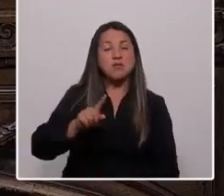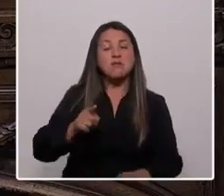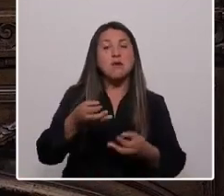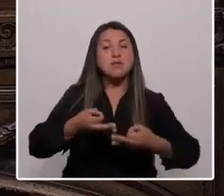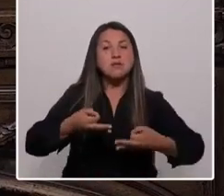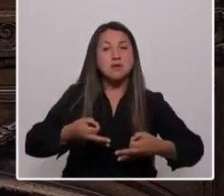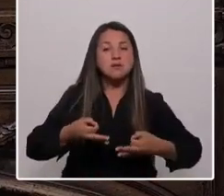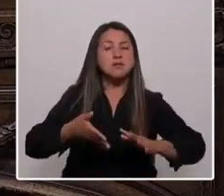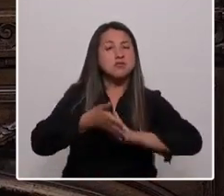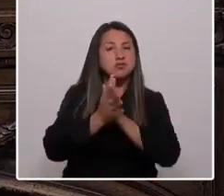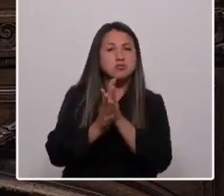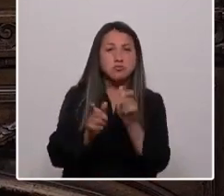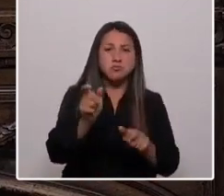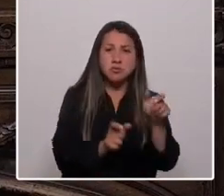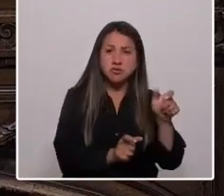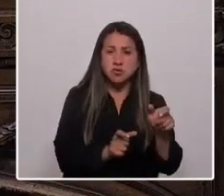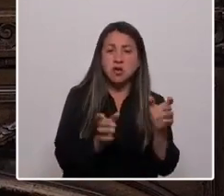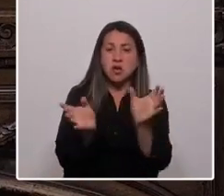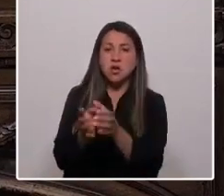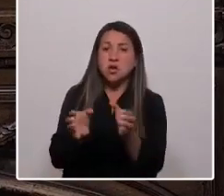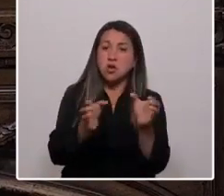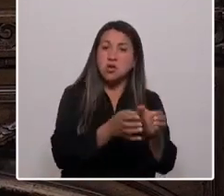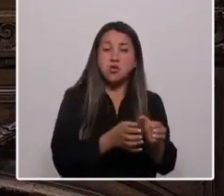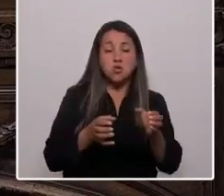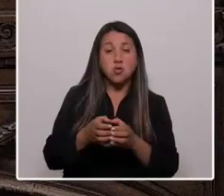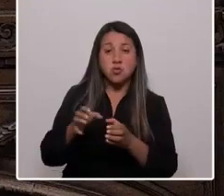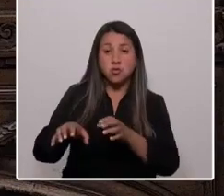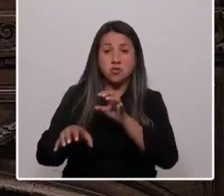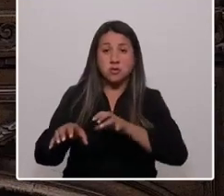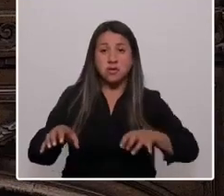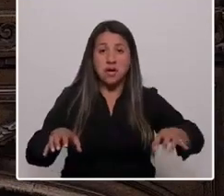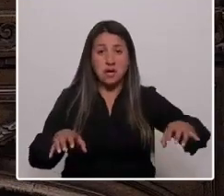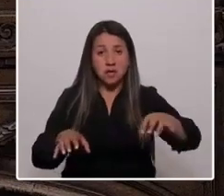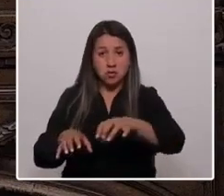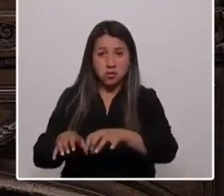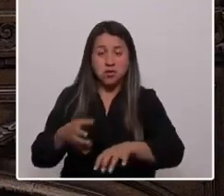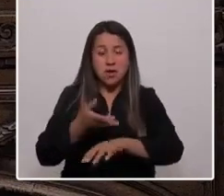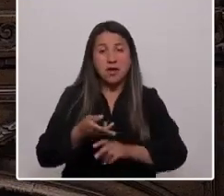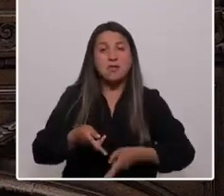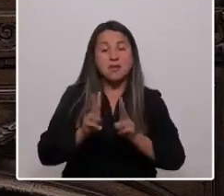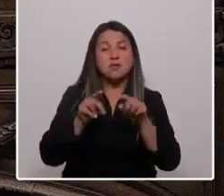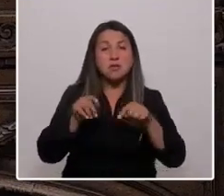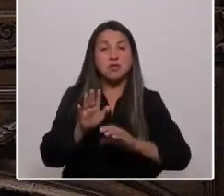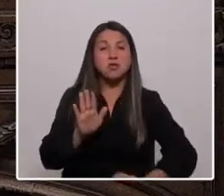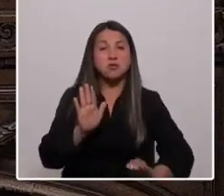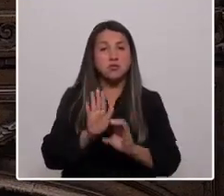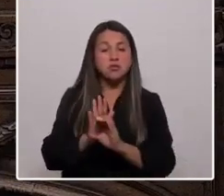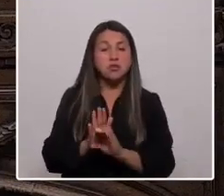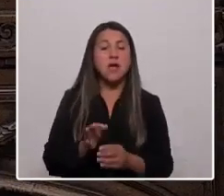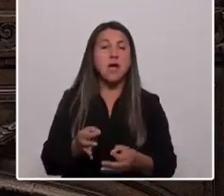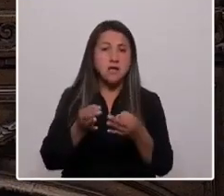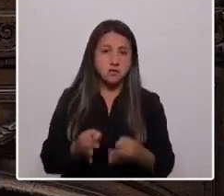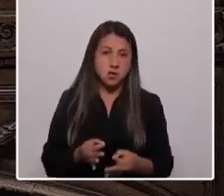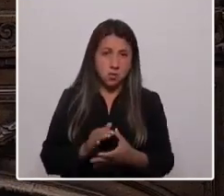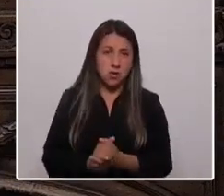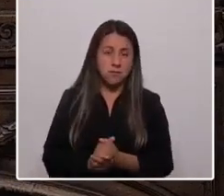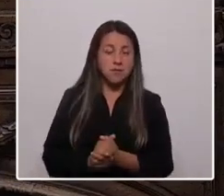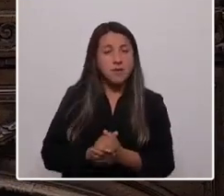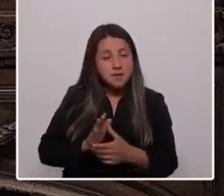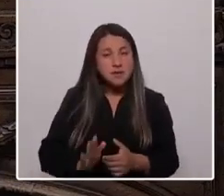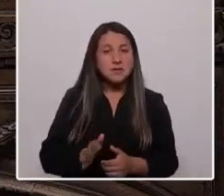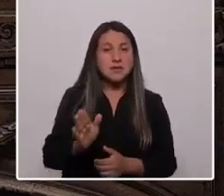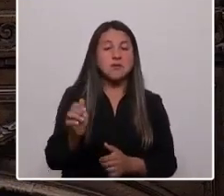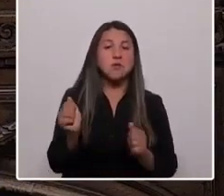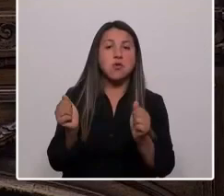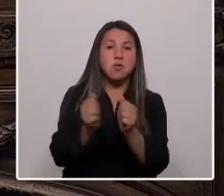persona a cada grupo a cada territorio lleguen los derechos que esta constitución garantizará seguimos juntas